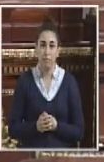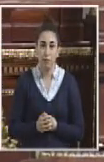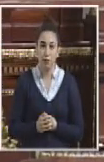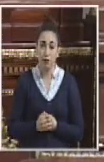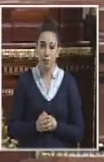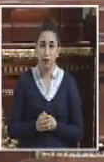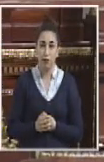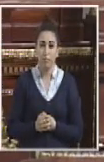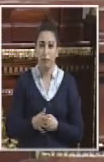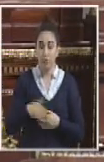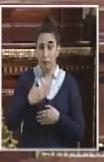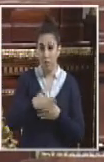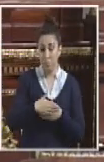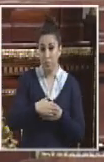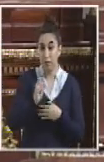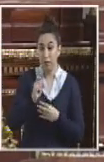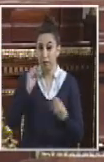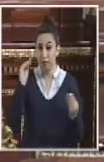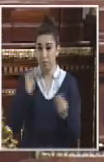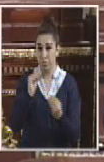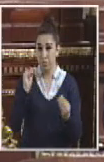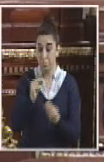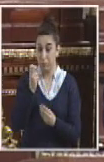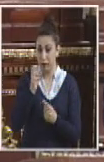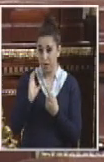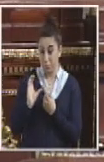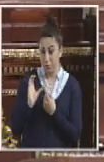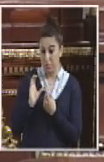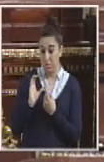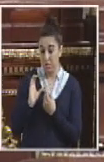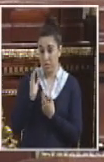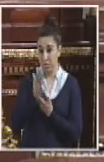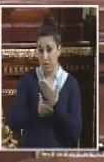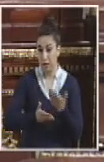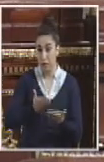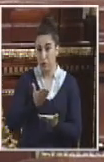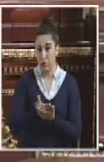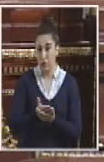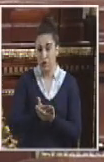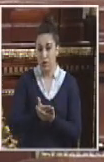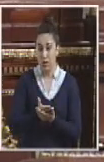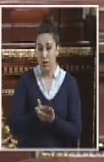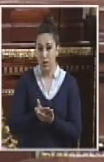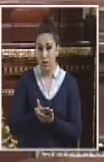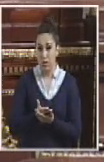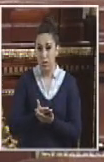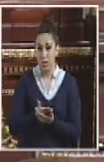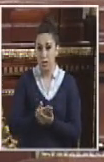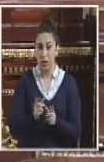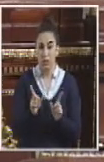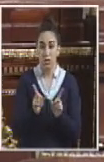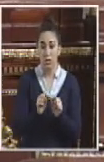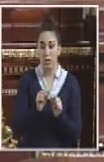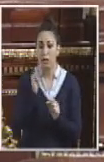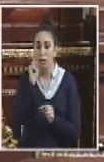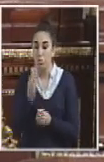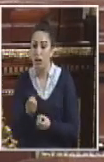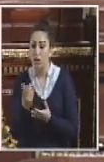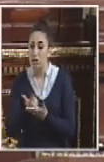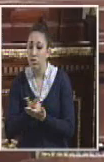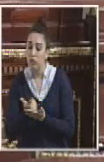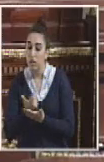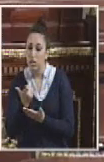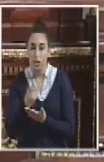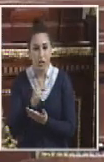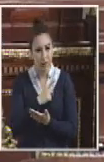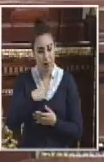la discusión de esta iniciativa no se ponderaran pesos y centavos, sino se pusiera en el centro la